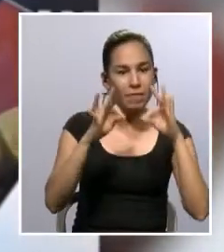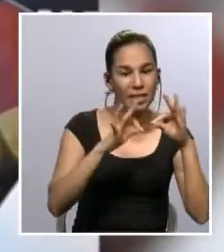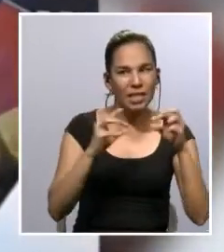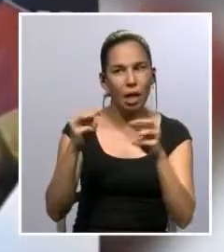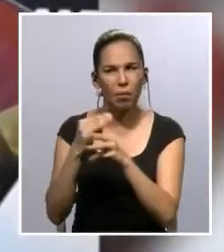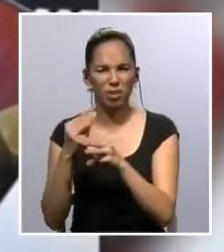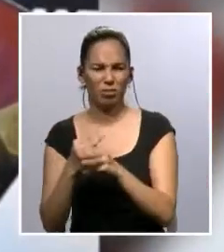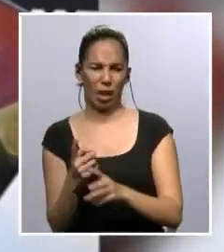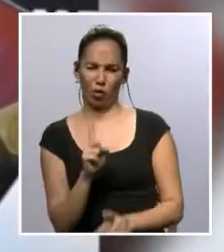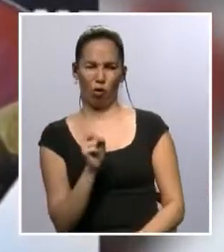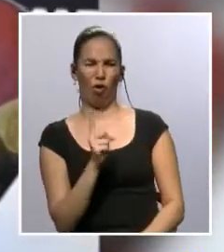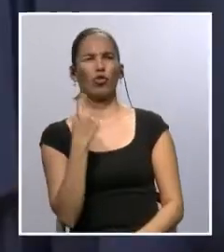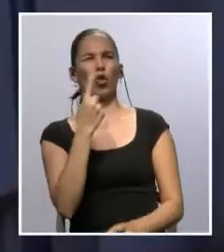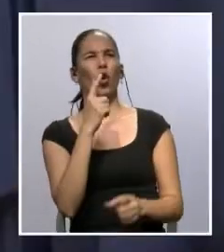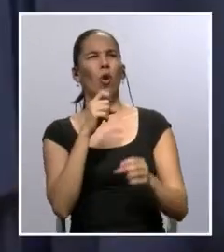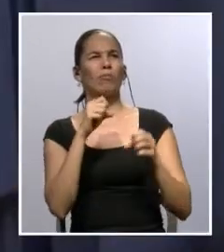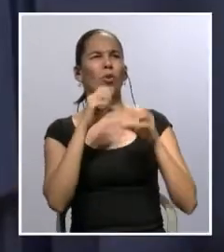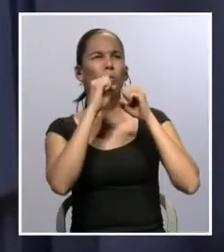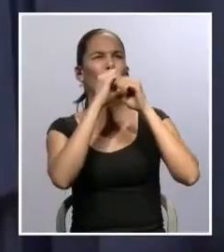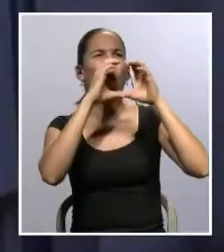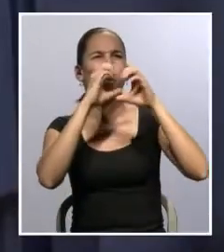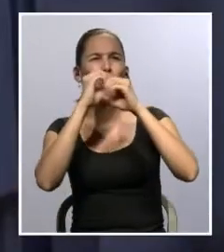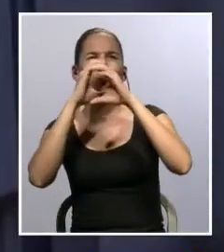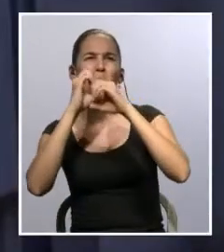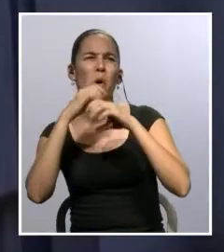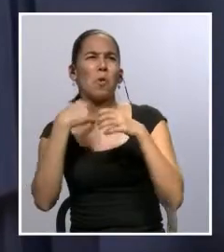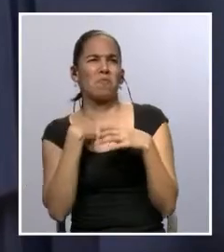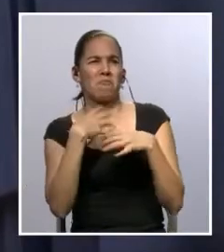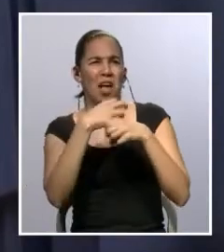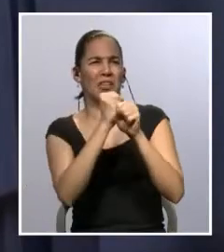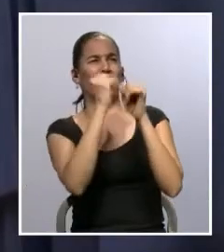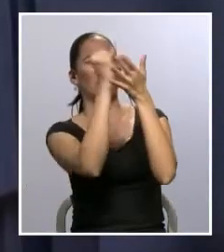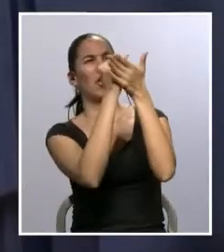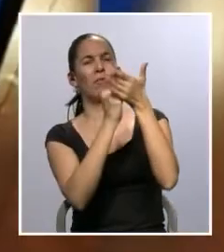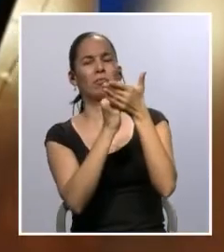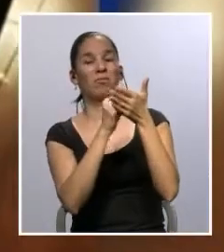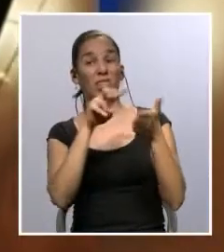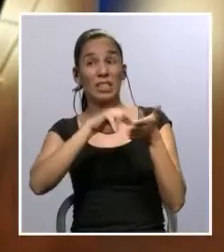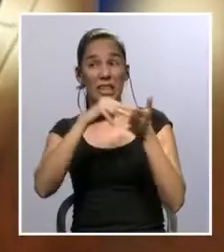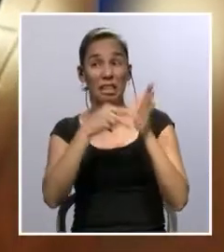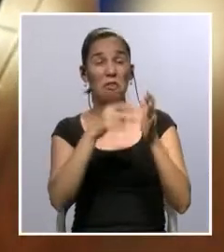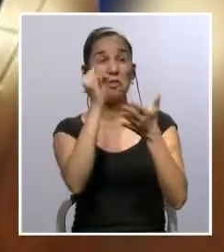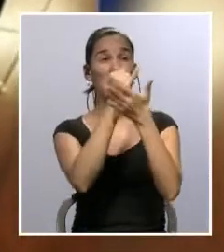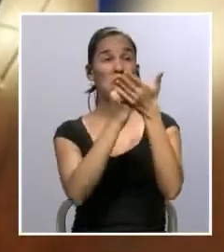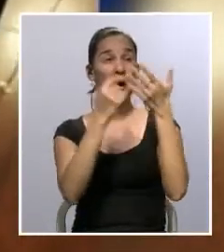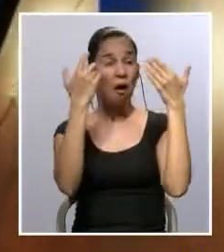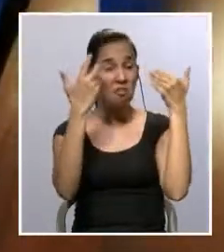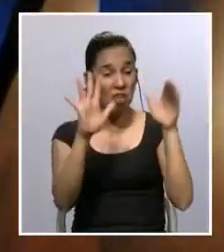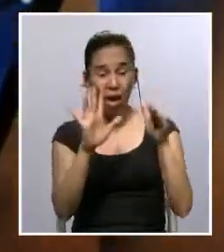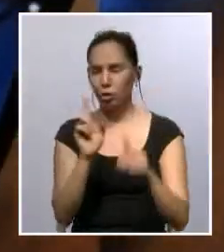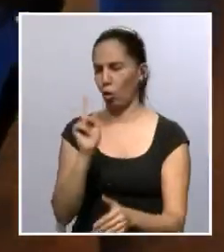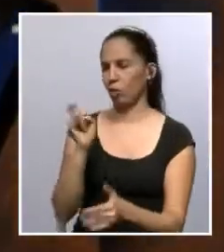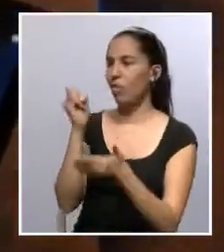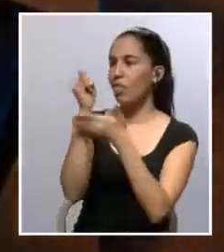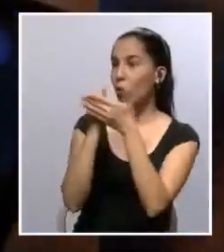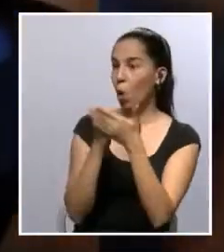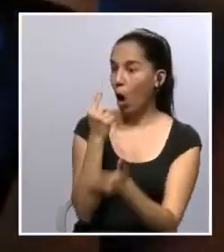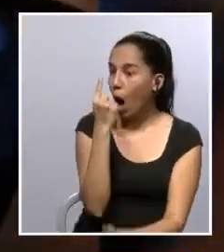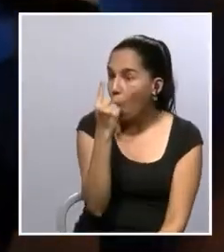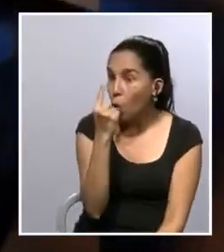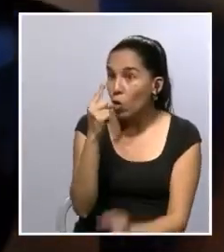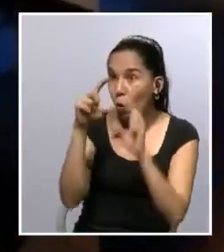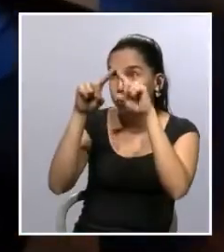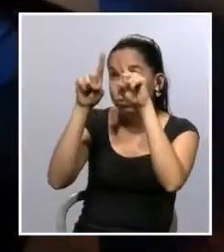si nada más es dibujar globos? Estos globos requieren más que simple dibujo. Ellos solamente dibujan un globo